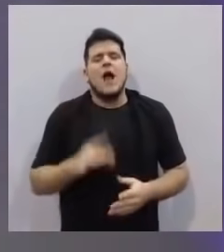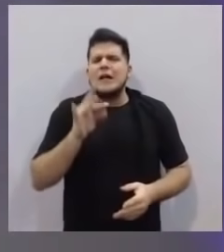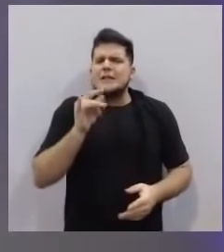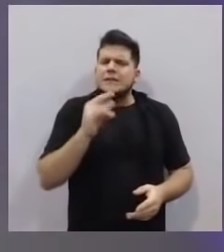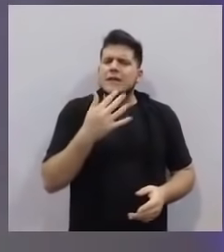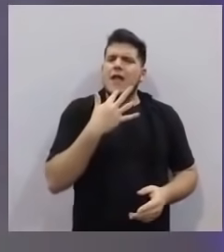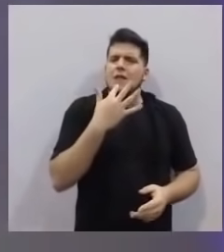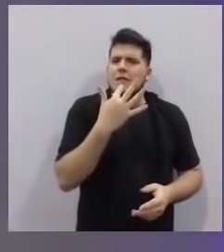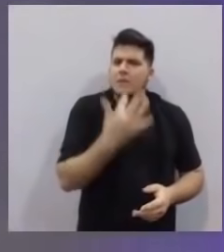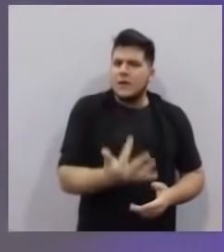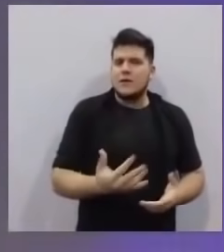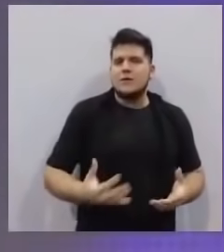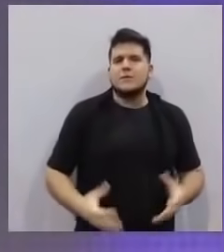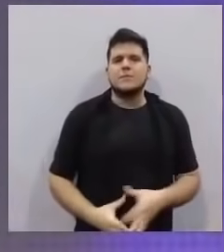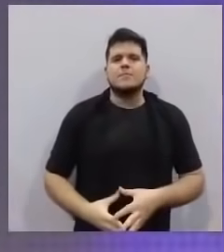favores